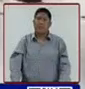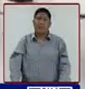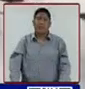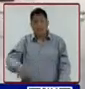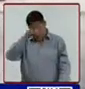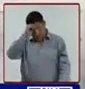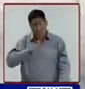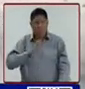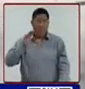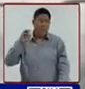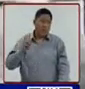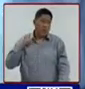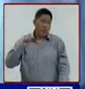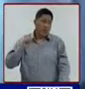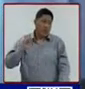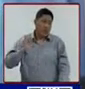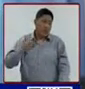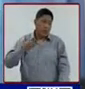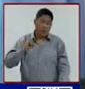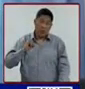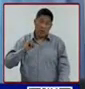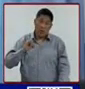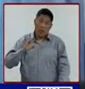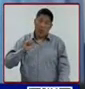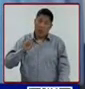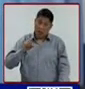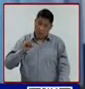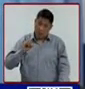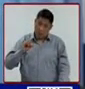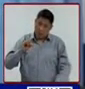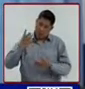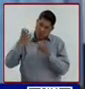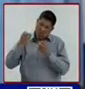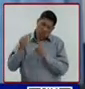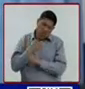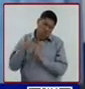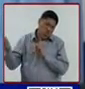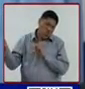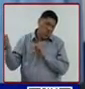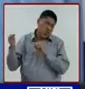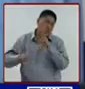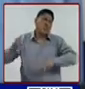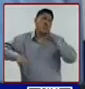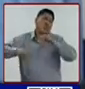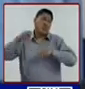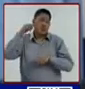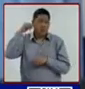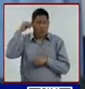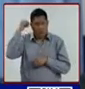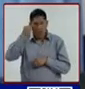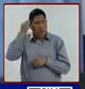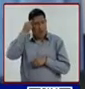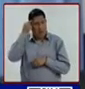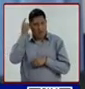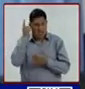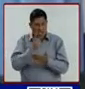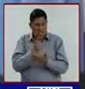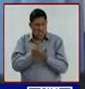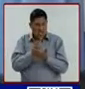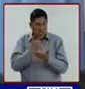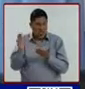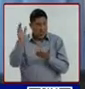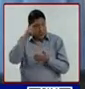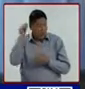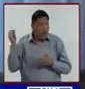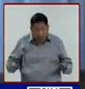El señor Machicado hoy se ha convertido en un golpista. El señor Machicado, en presidente de ADEPCOCA, ha amenazado con tumbar a Luis